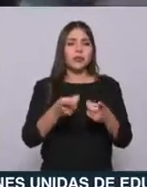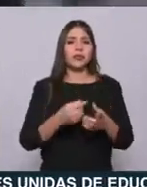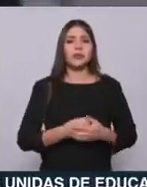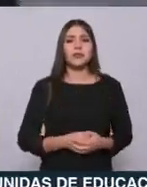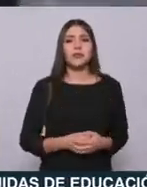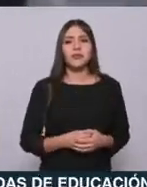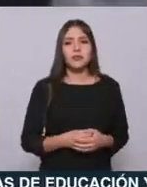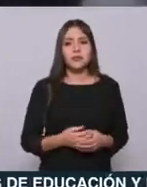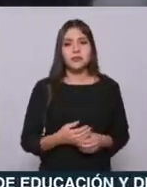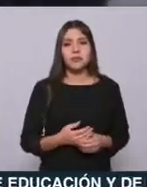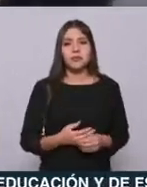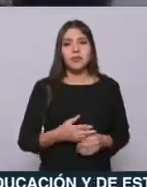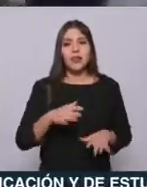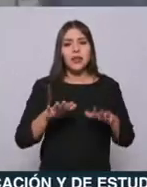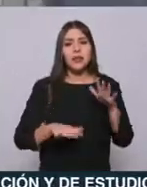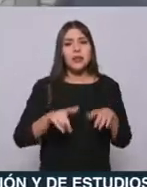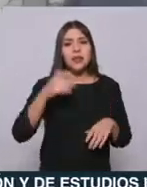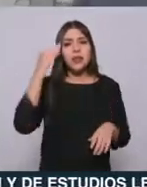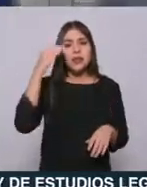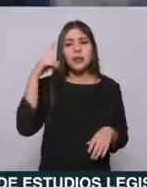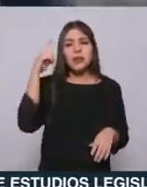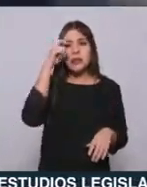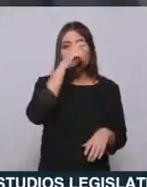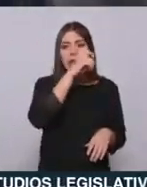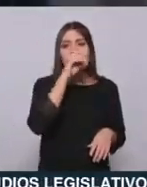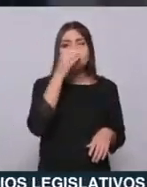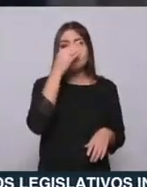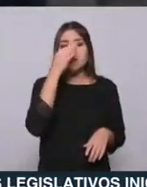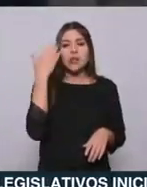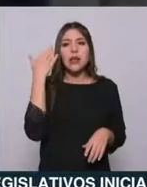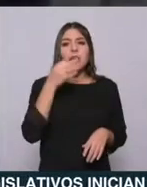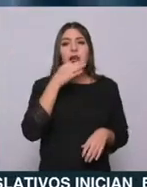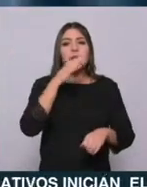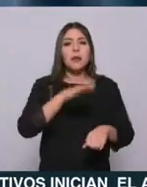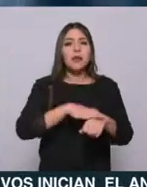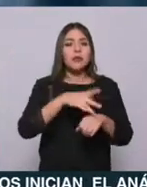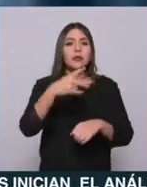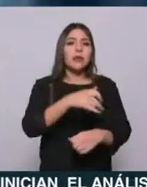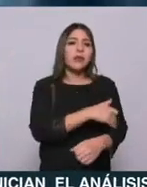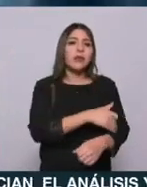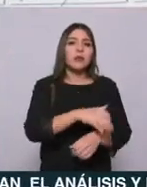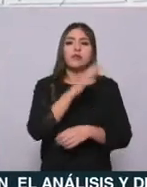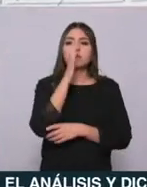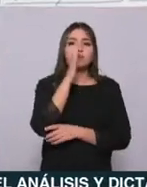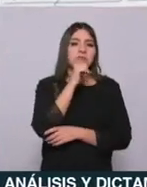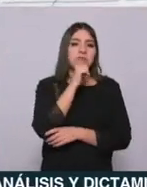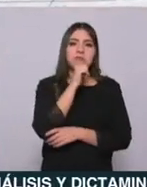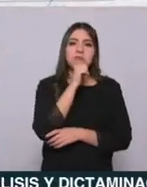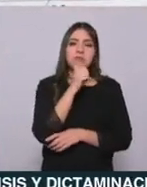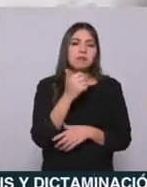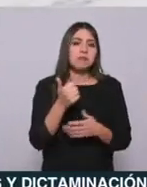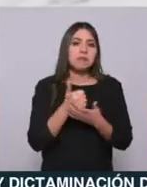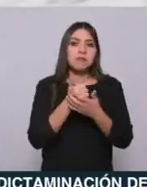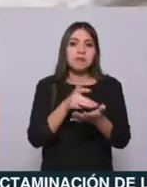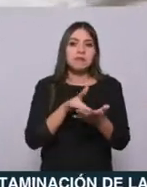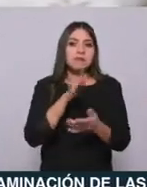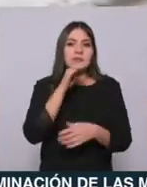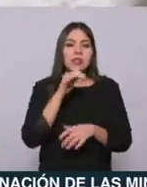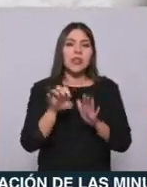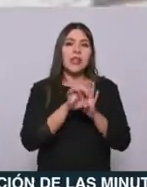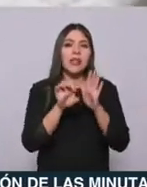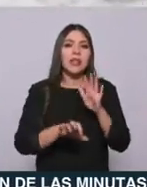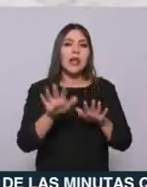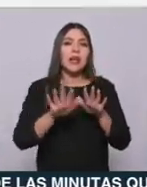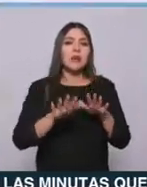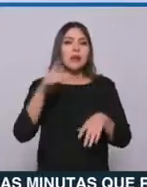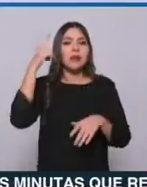en un momento muy difícil, entonces les acaban de notificar que por su familiar ya no se puede hacer nada porque tiene un diagnóstico, por ejemplo, de